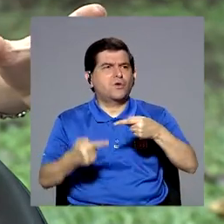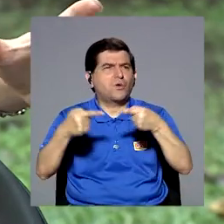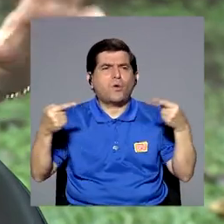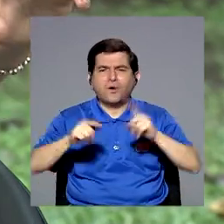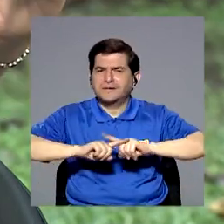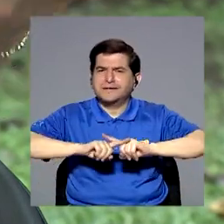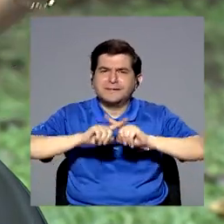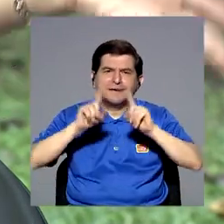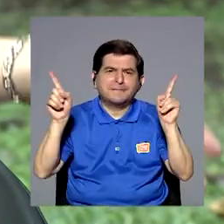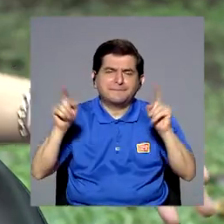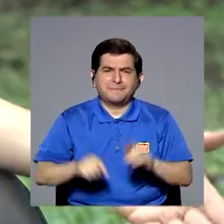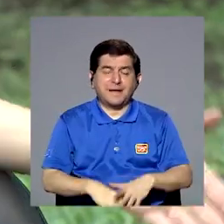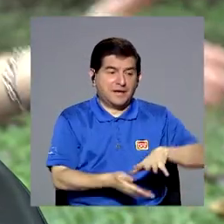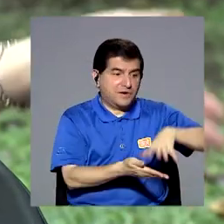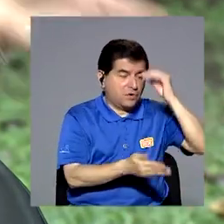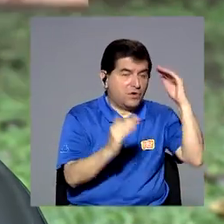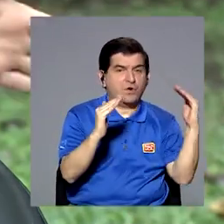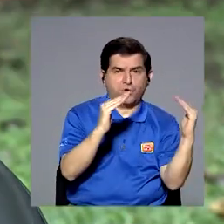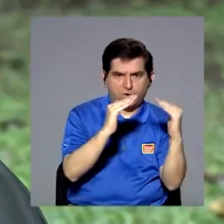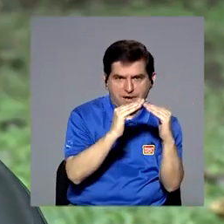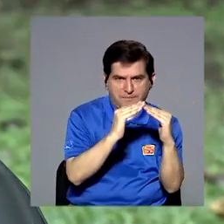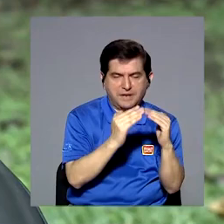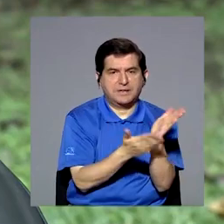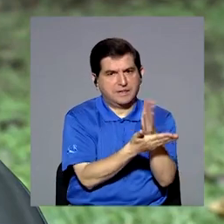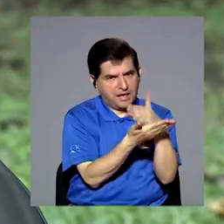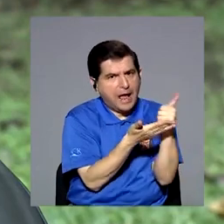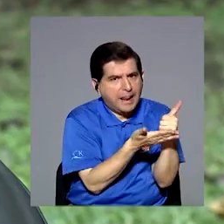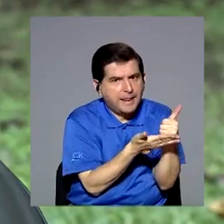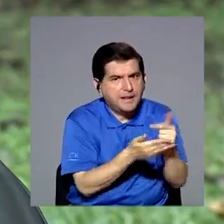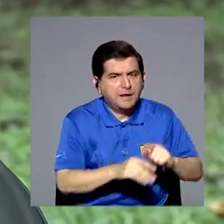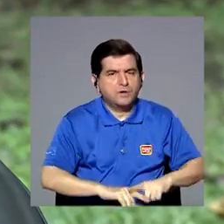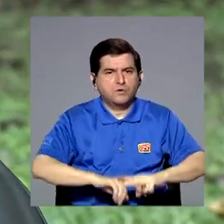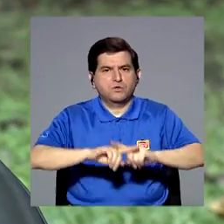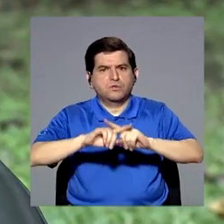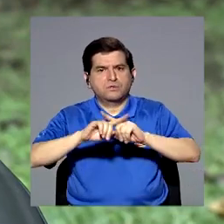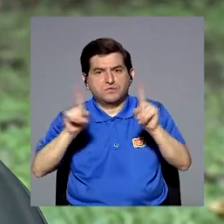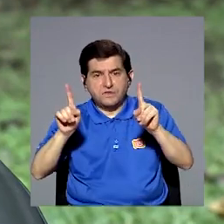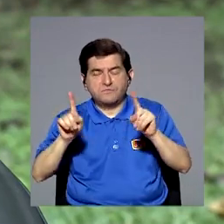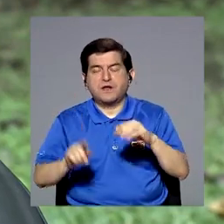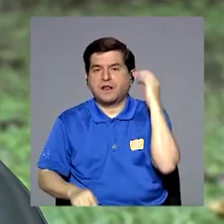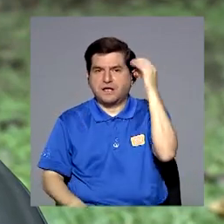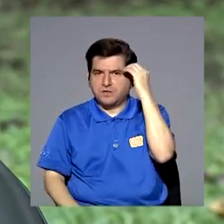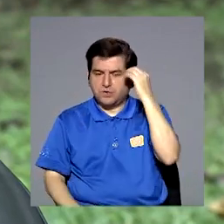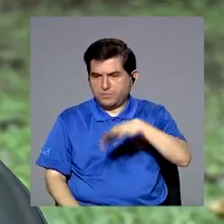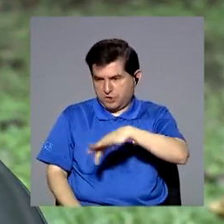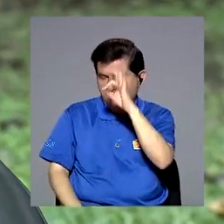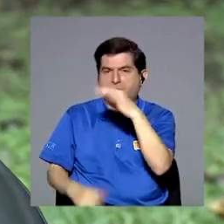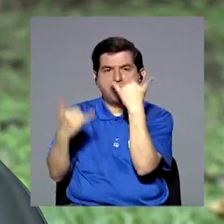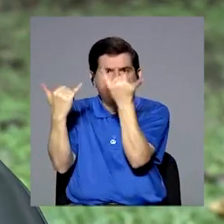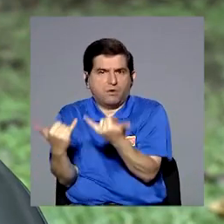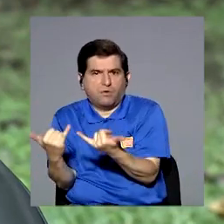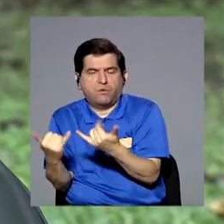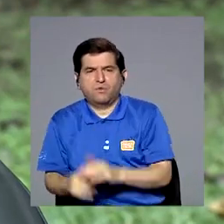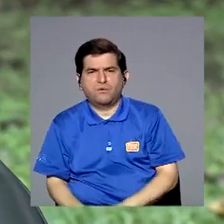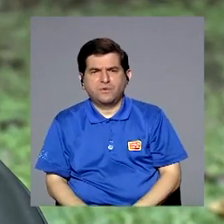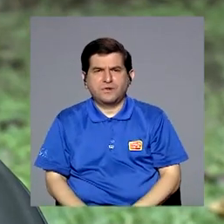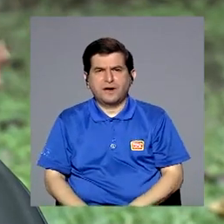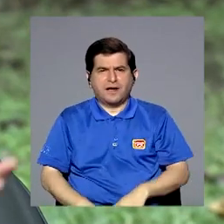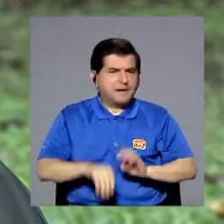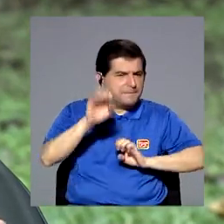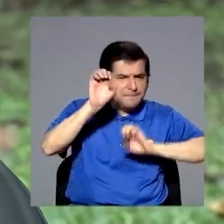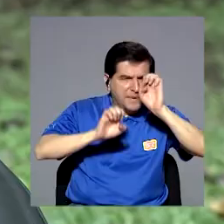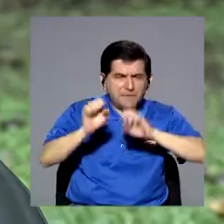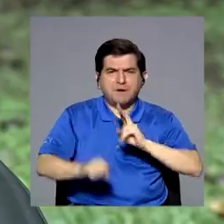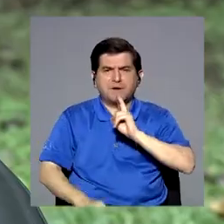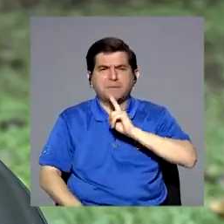contraponer, pero digamos, lo que se aprende en casa, que usted nos decía, es tal cosa, pero de repente ellos se ven ante otras opiniones, entonces para valorar, a